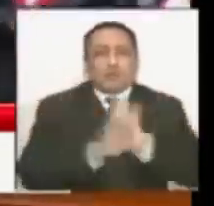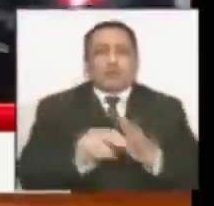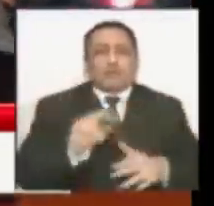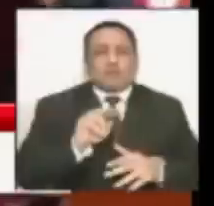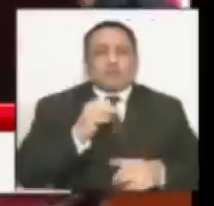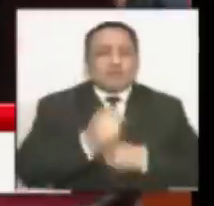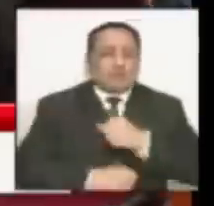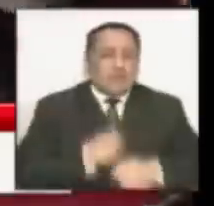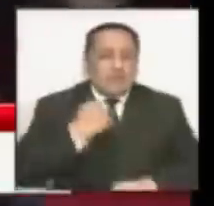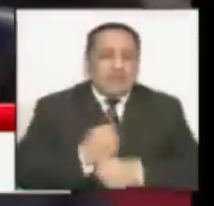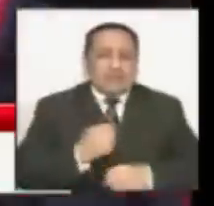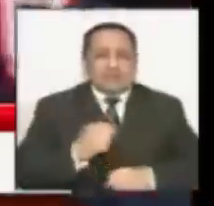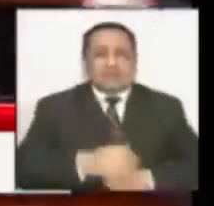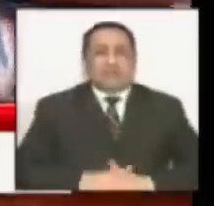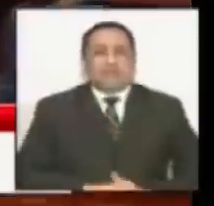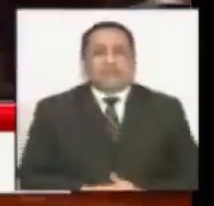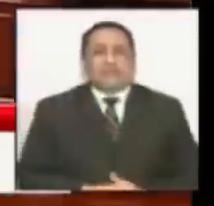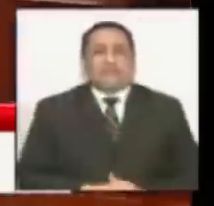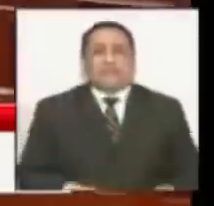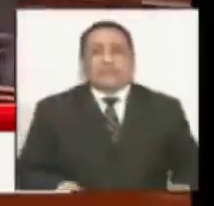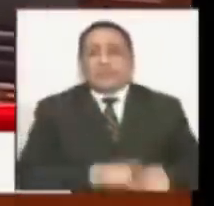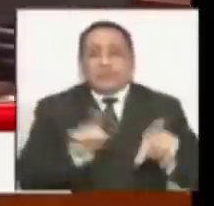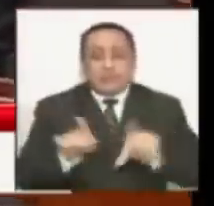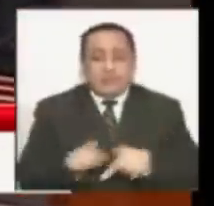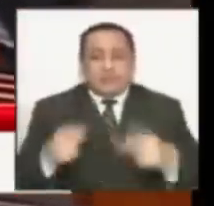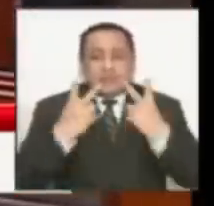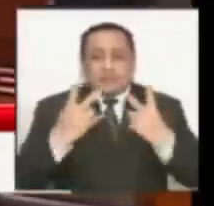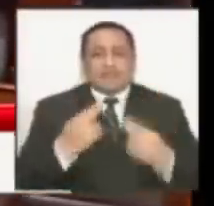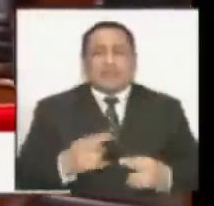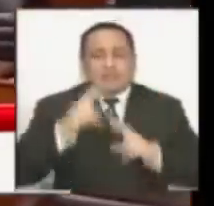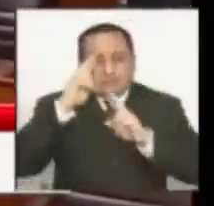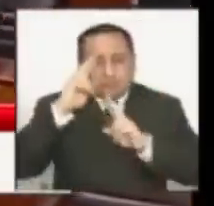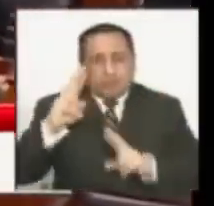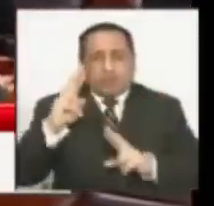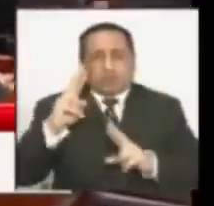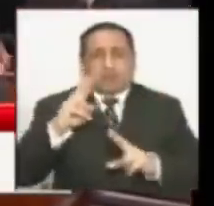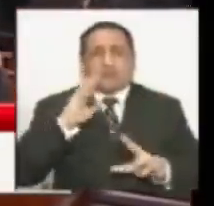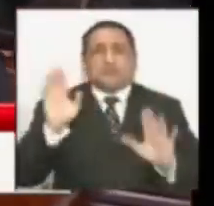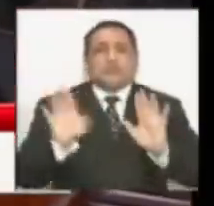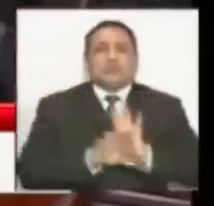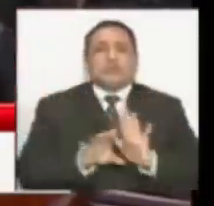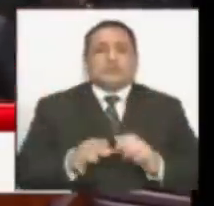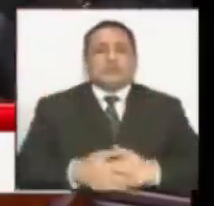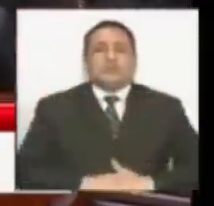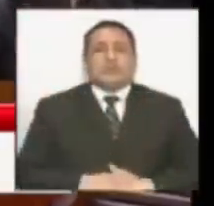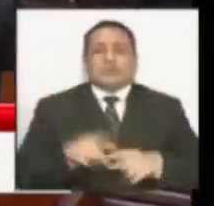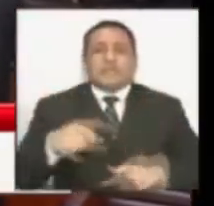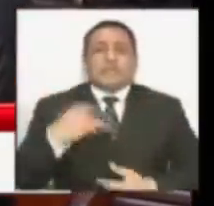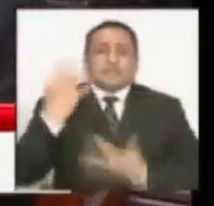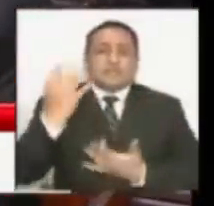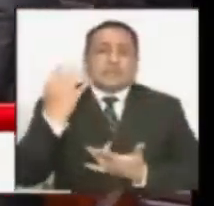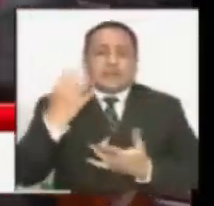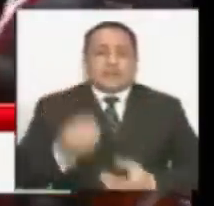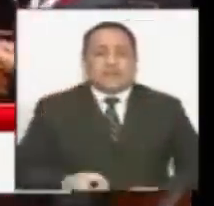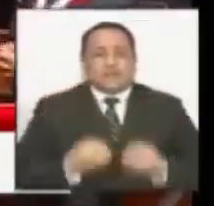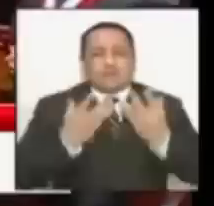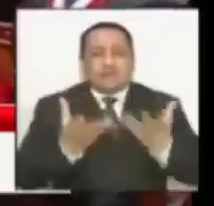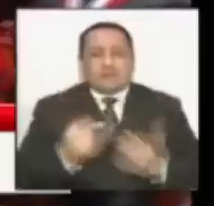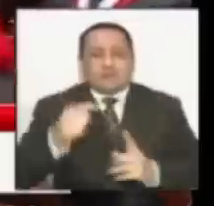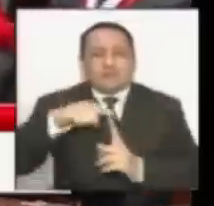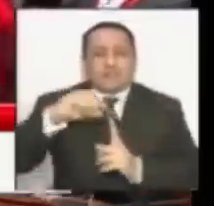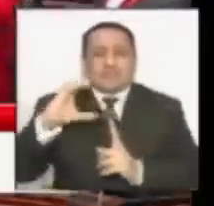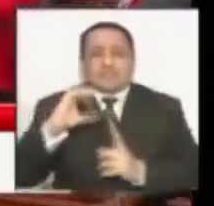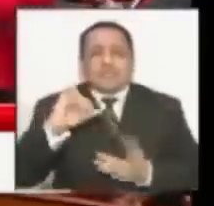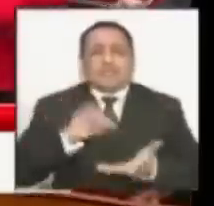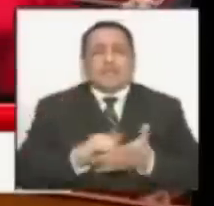sentido, de oído, por así decirlo. A diferencia del señor Manuel Merino, quien habló